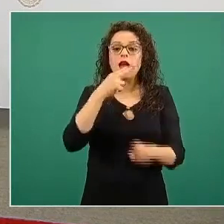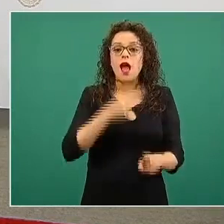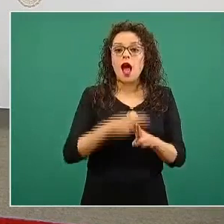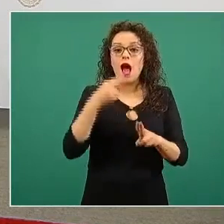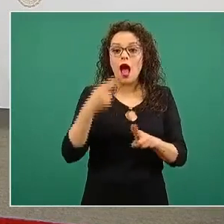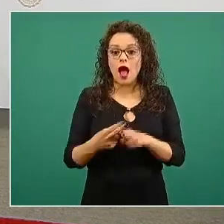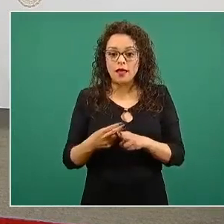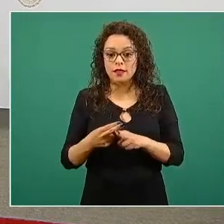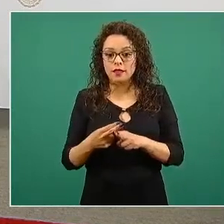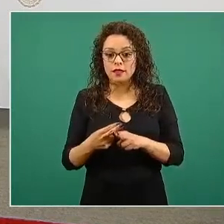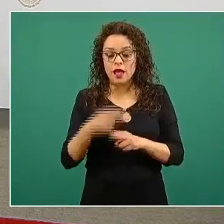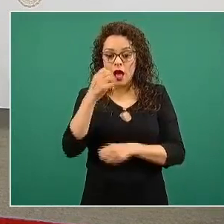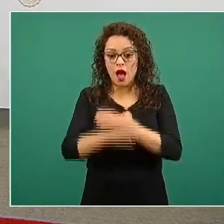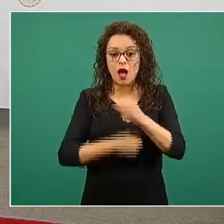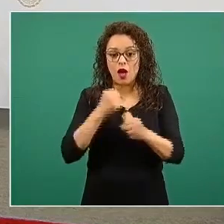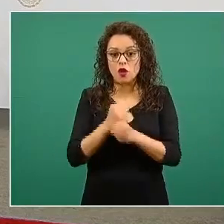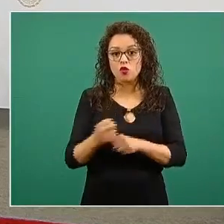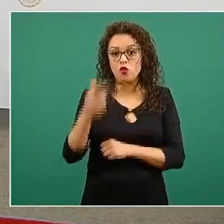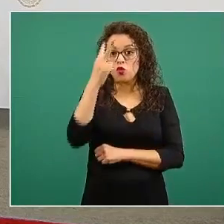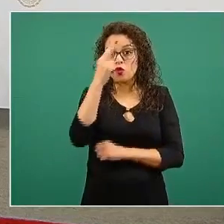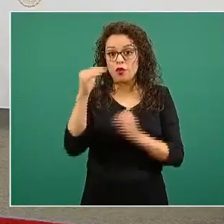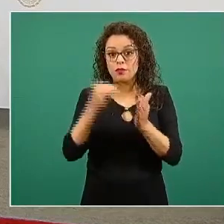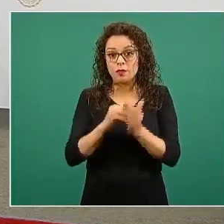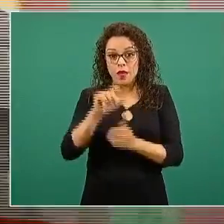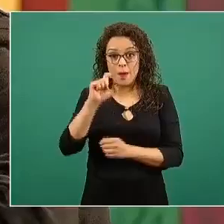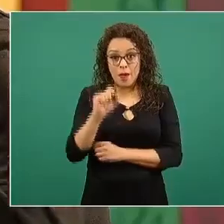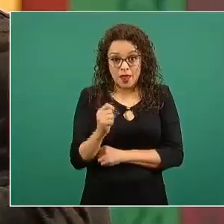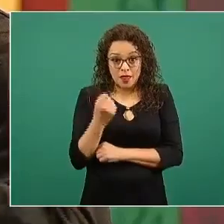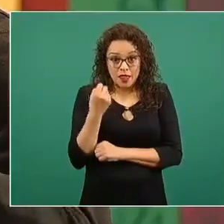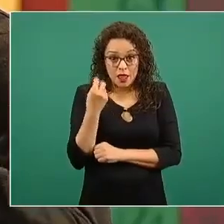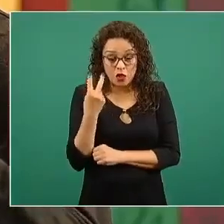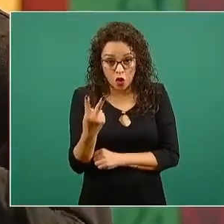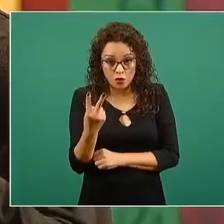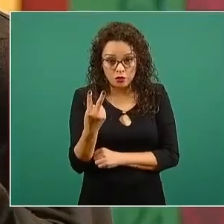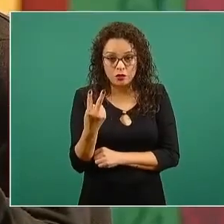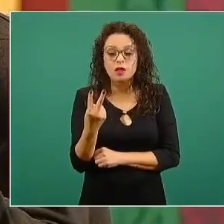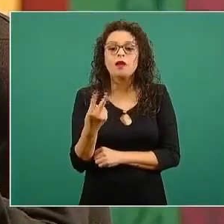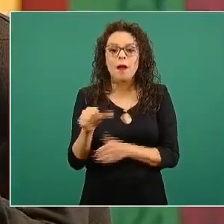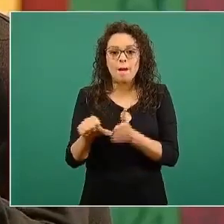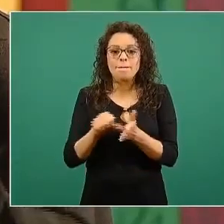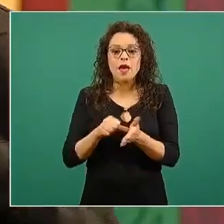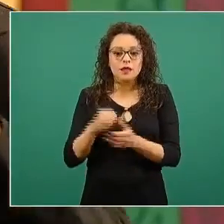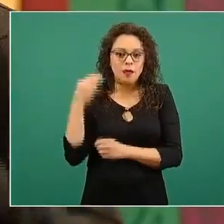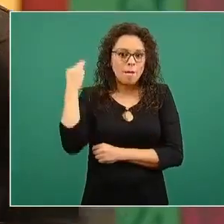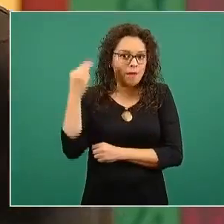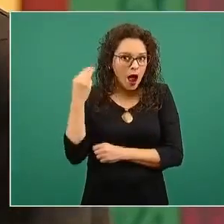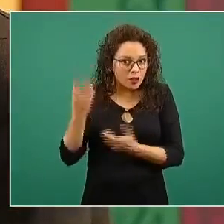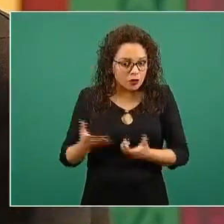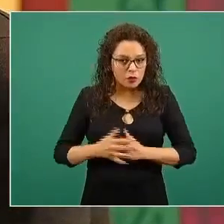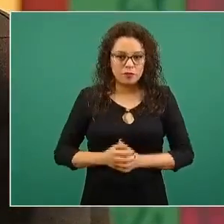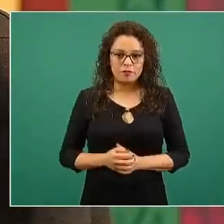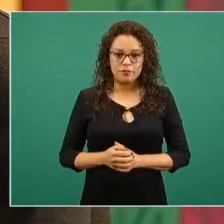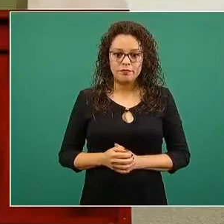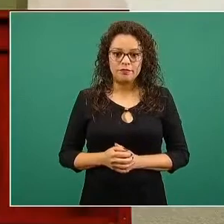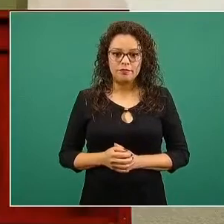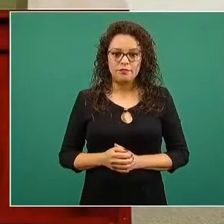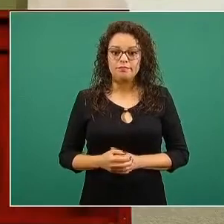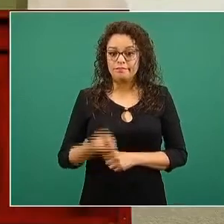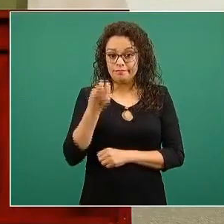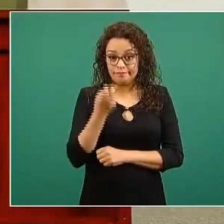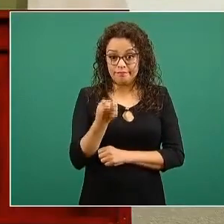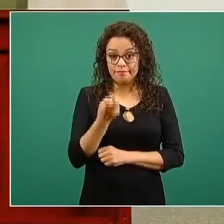del 2022, es decir, se plantea la vacunación todo este 2021 y los primeros meses